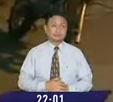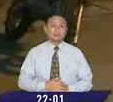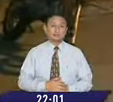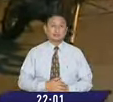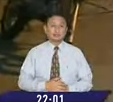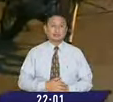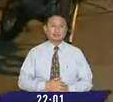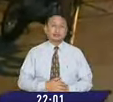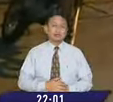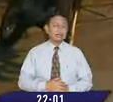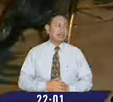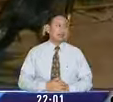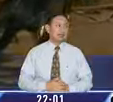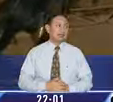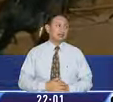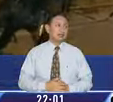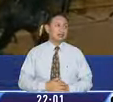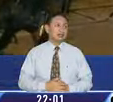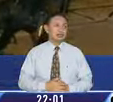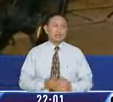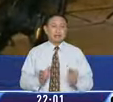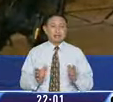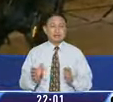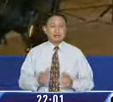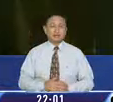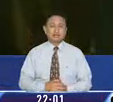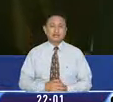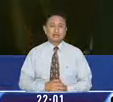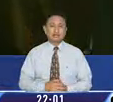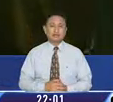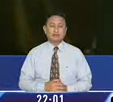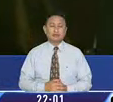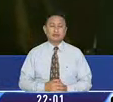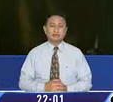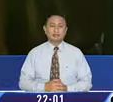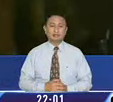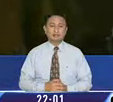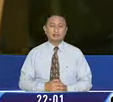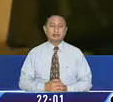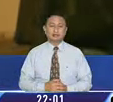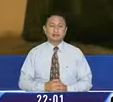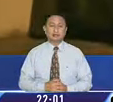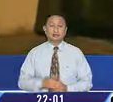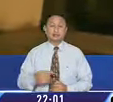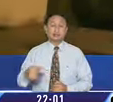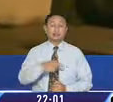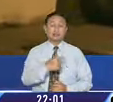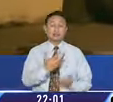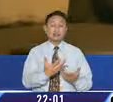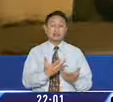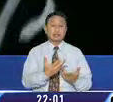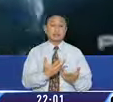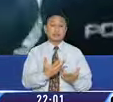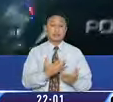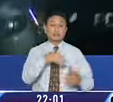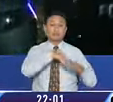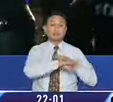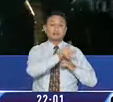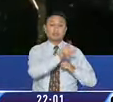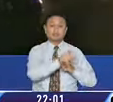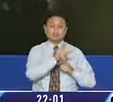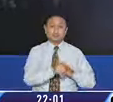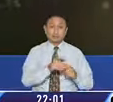En horas de la tarde hasta la cárcel de El Inca se trasladó equipo policial y militar. La novedad en el instante fue que privados de